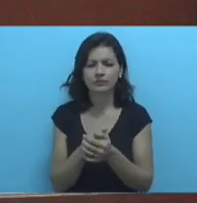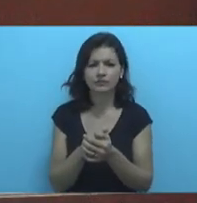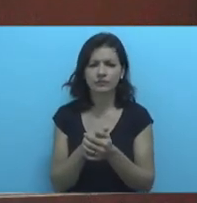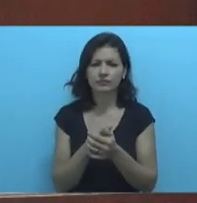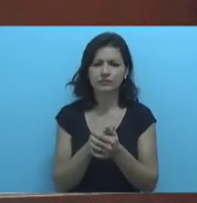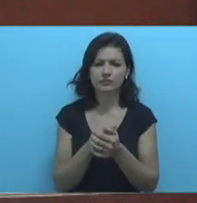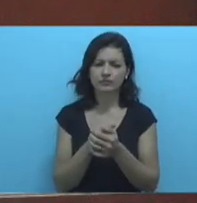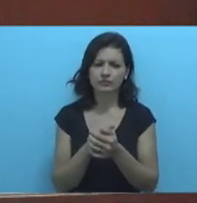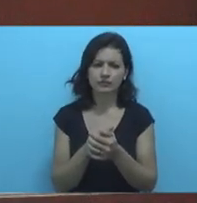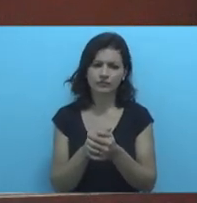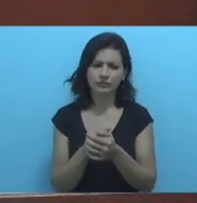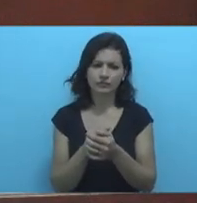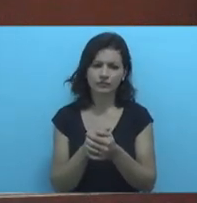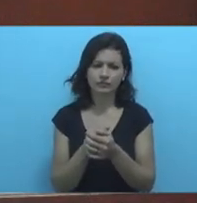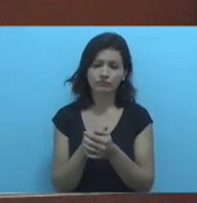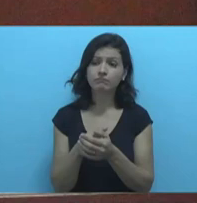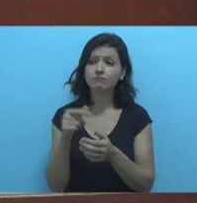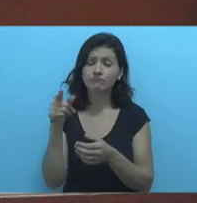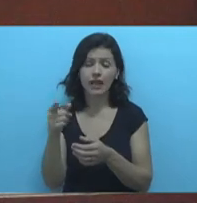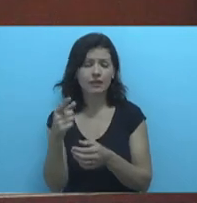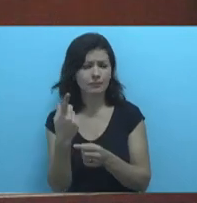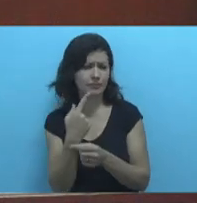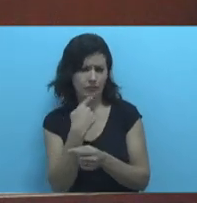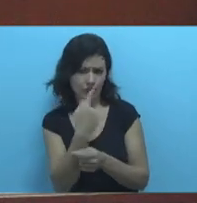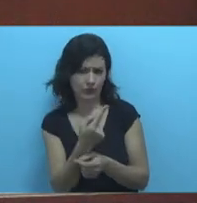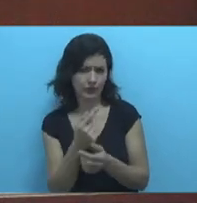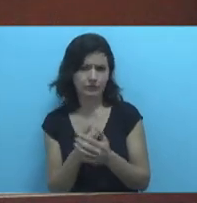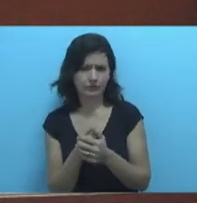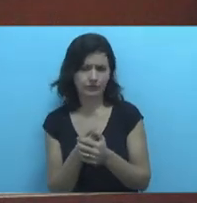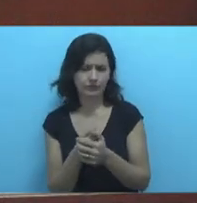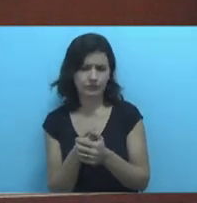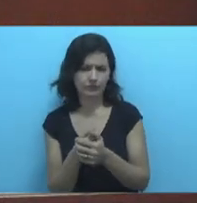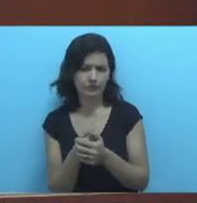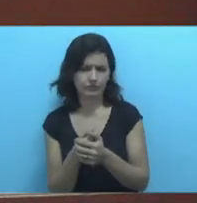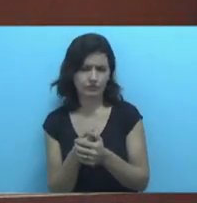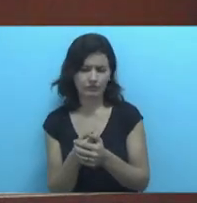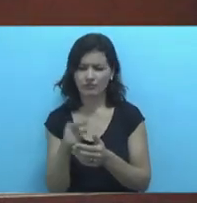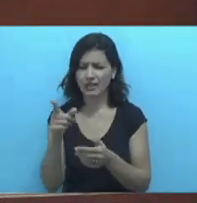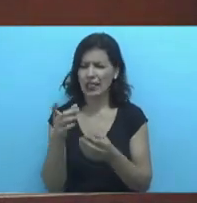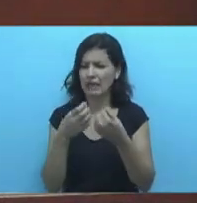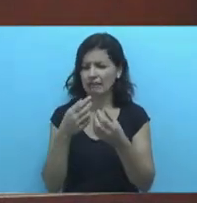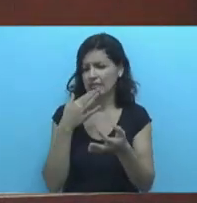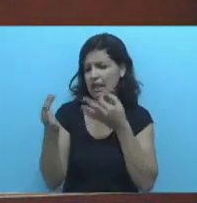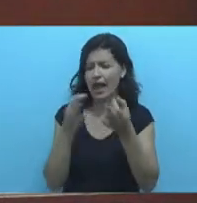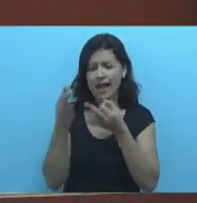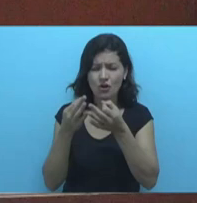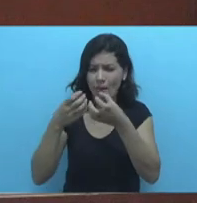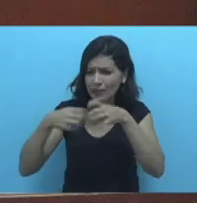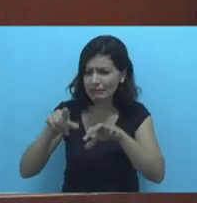Y Miguel era siempre de preguntar primero. Era muy difícil que él arrancara con una